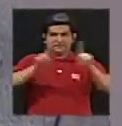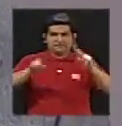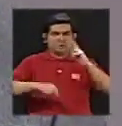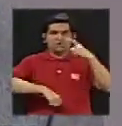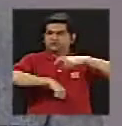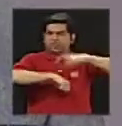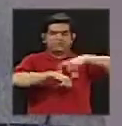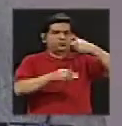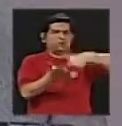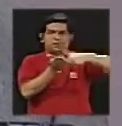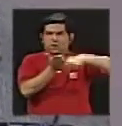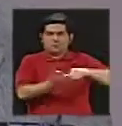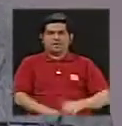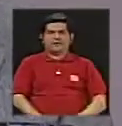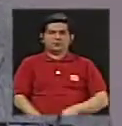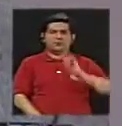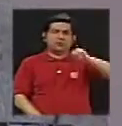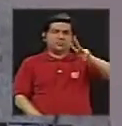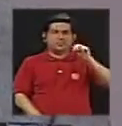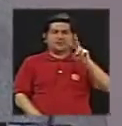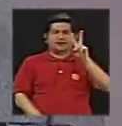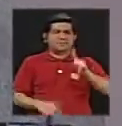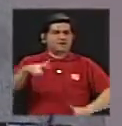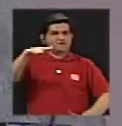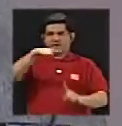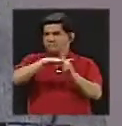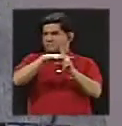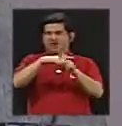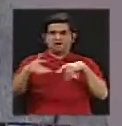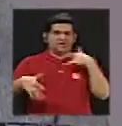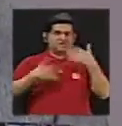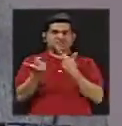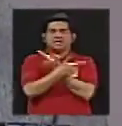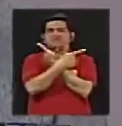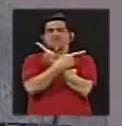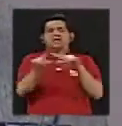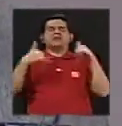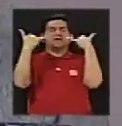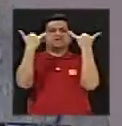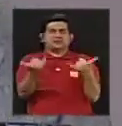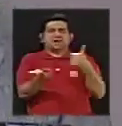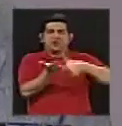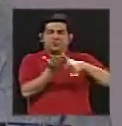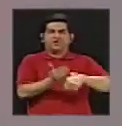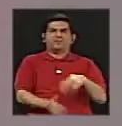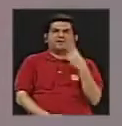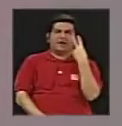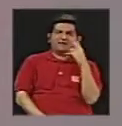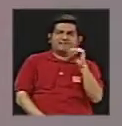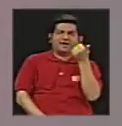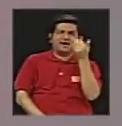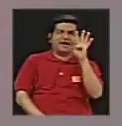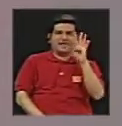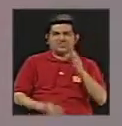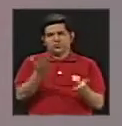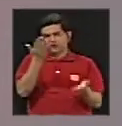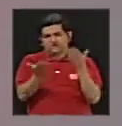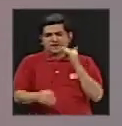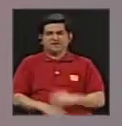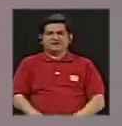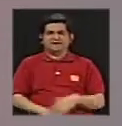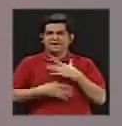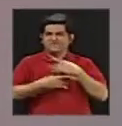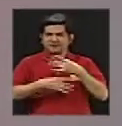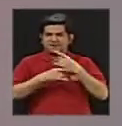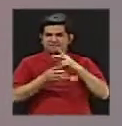segunda ronda, donde Villalta no juega, se sienten liberados ahora de votar por él. Habría que ver si ese 14, por ejemplo, simpatizan